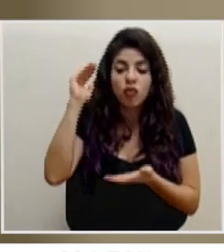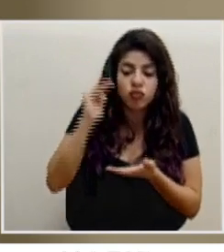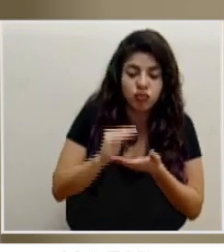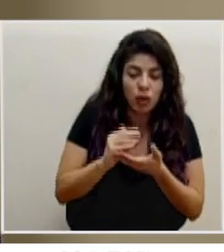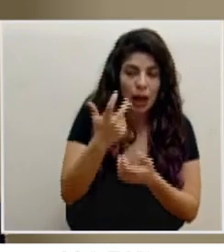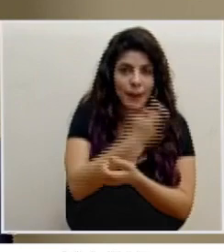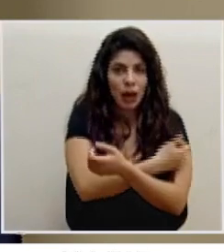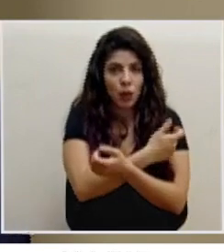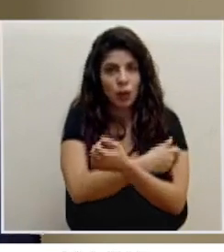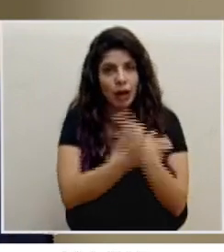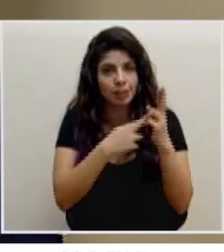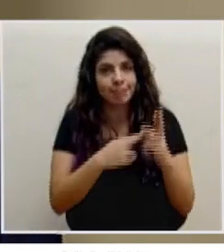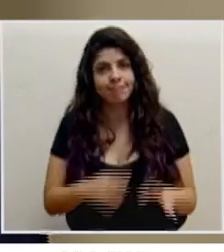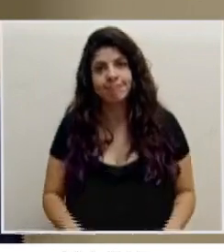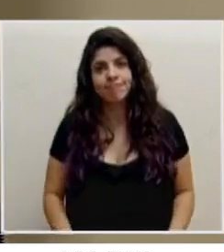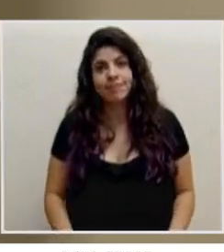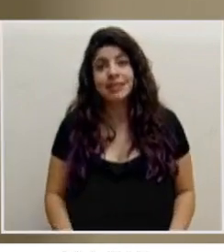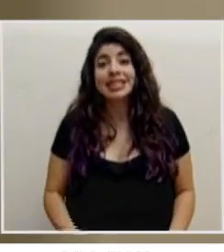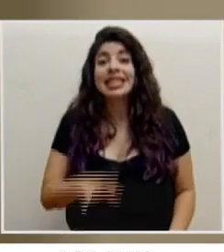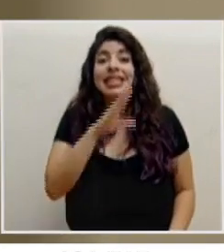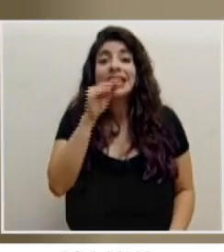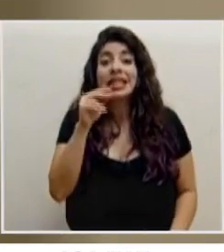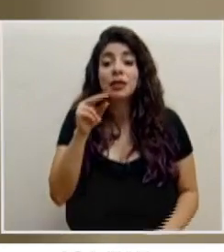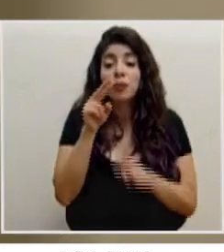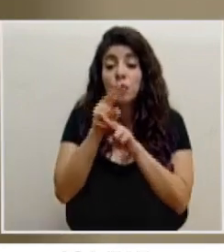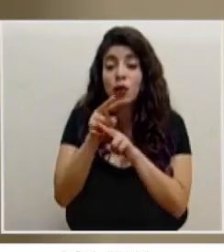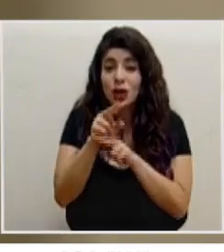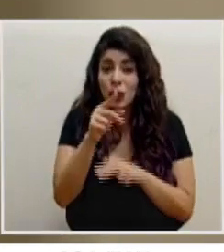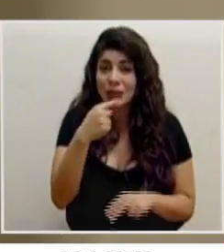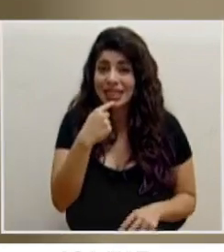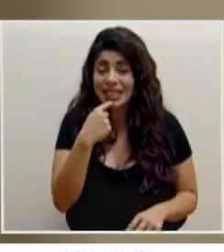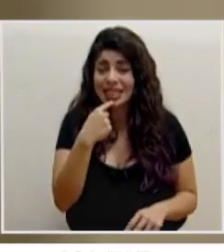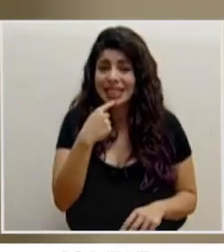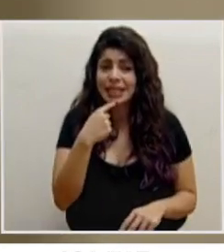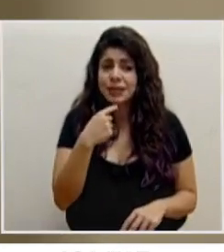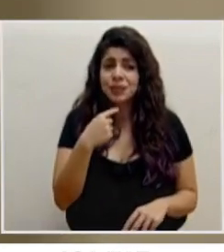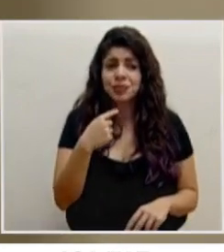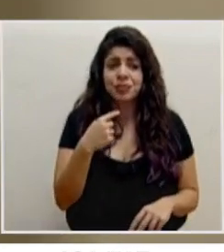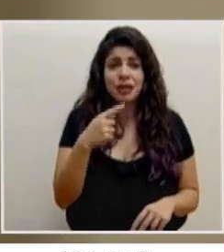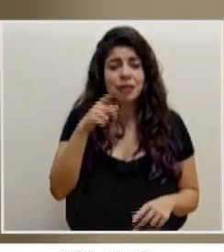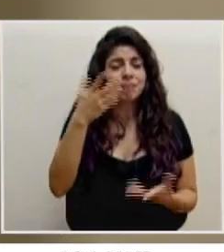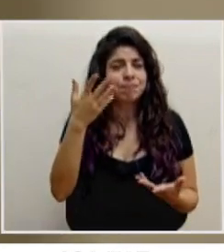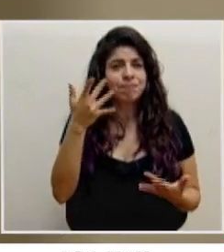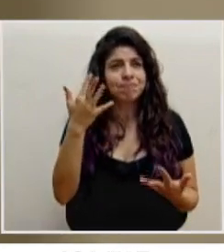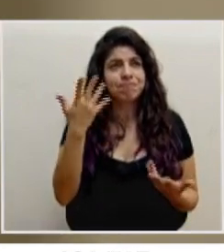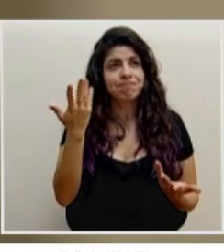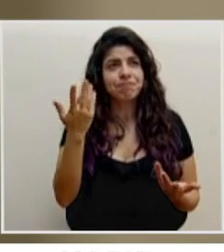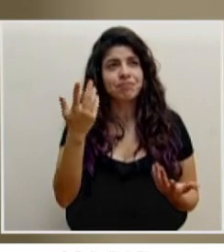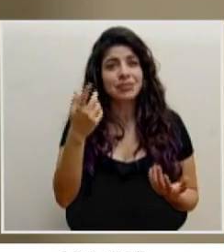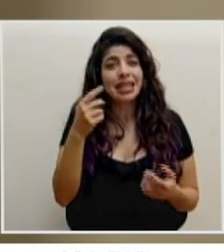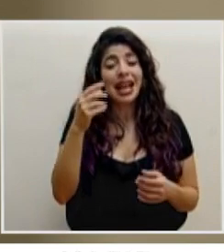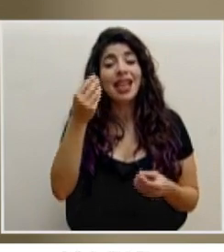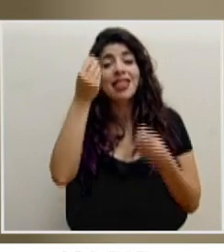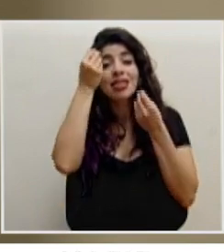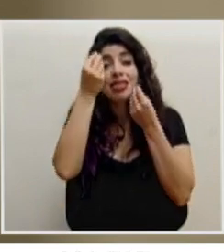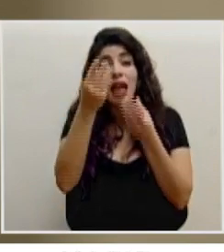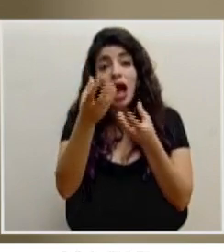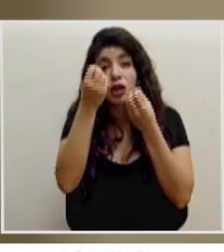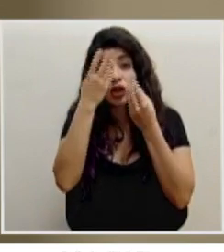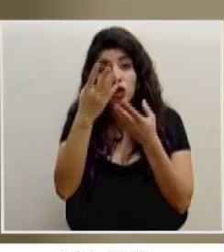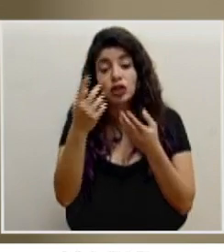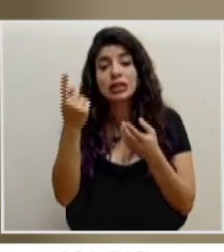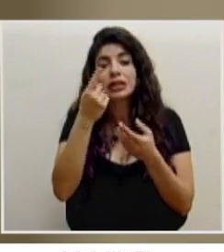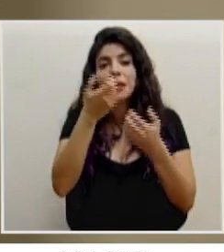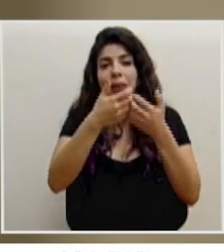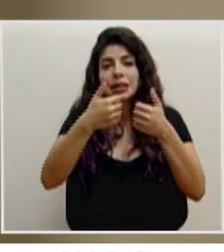de dosis. Y lo del monitoreo que usted dice, que podríamos, recordemos, no sé, los datos siempre que se dan se desgranan